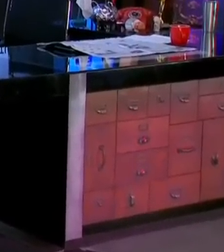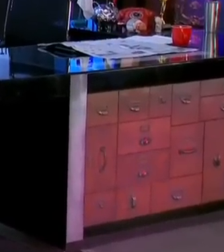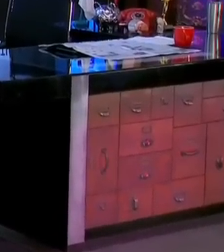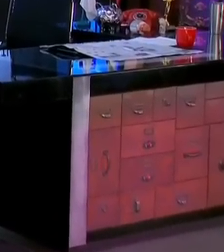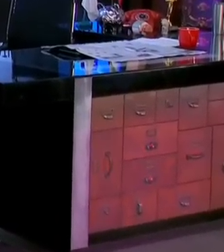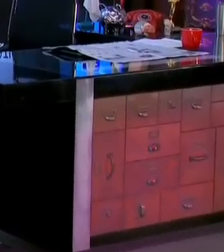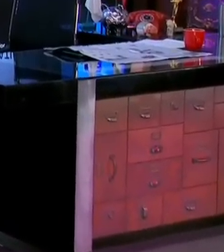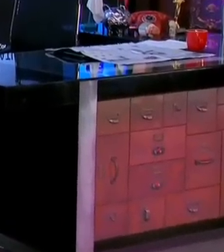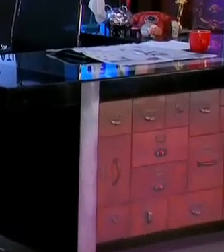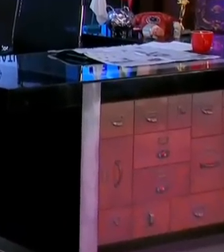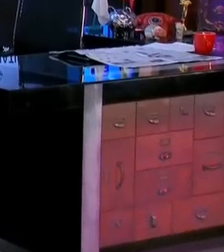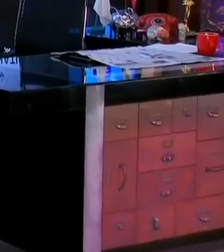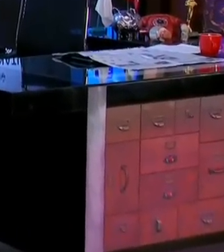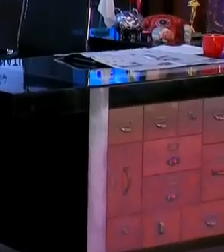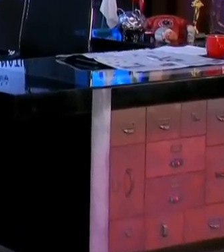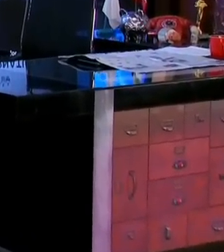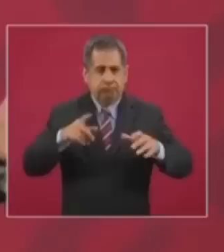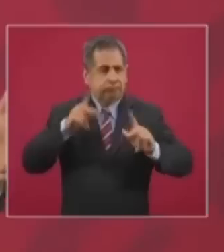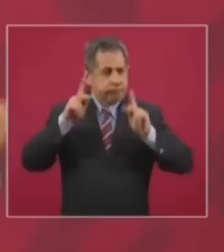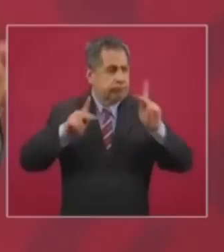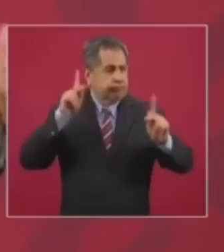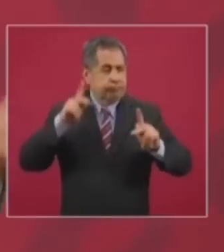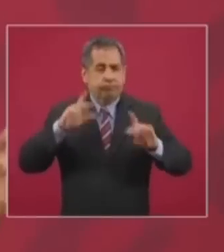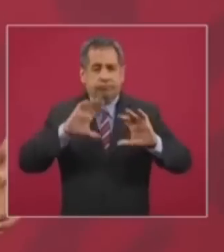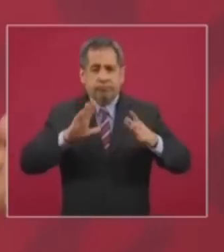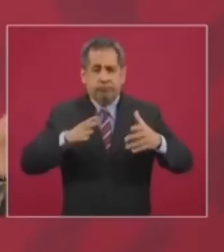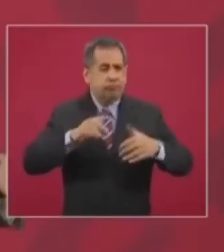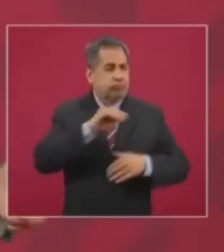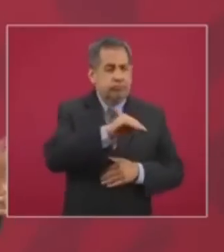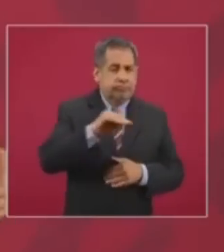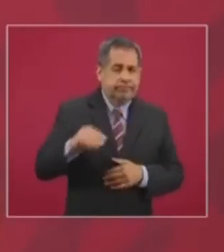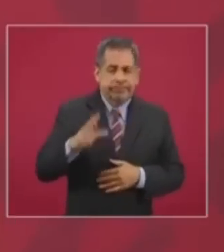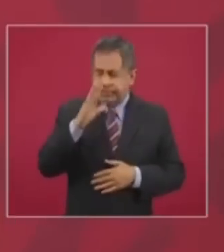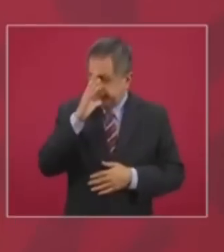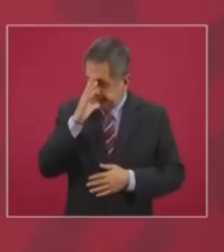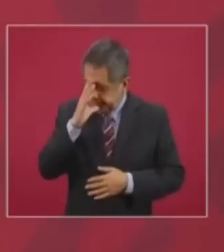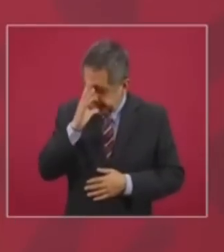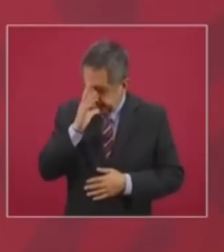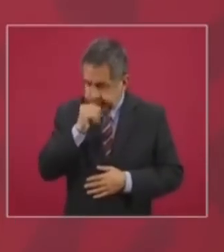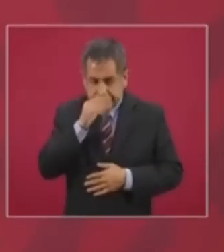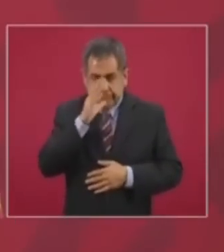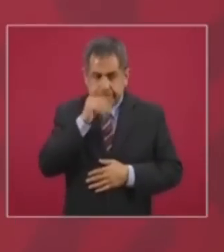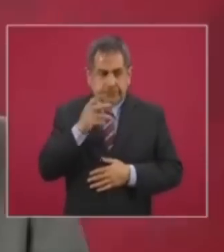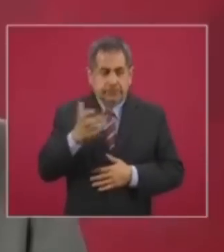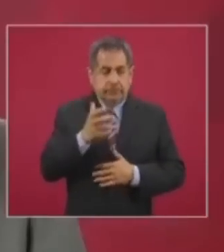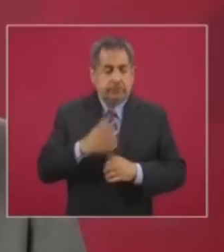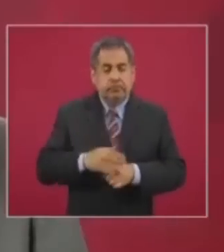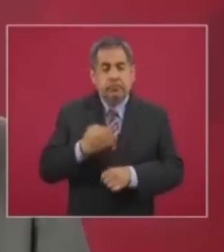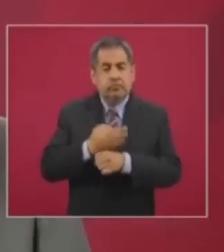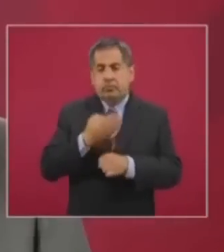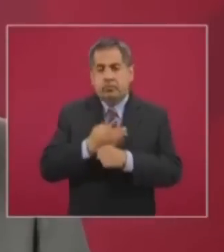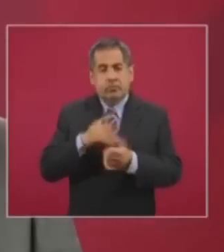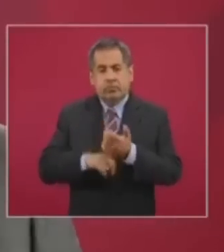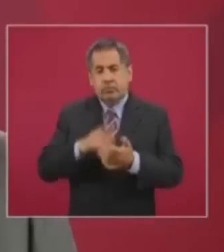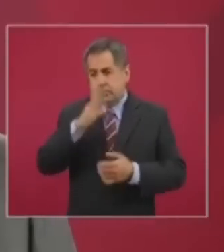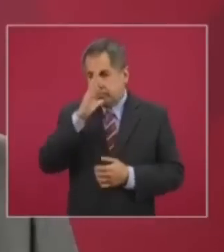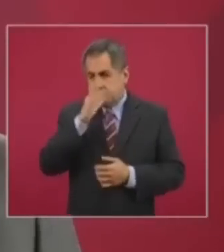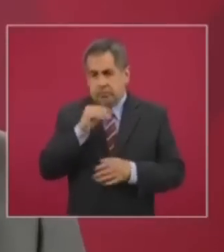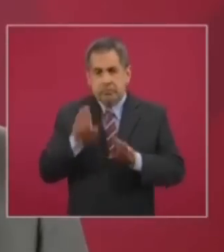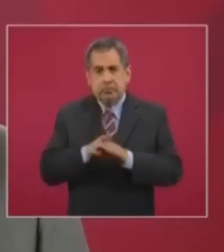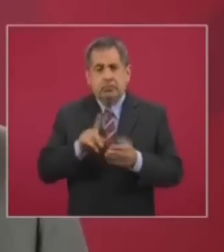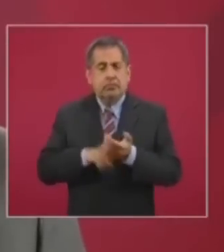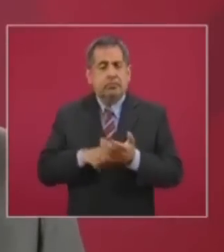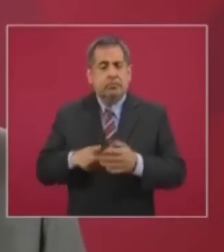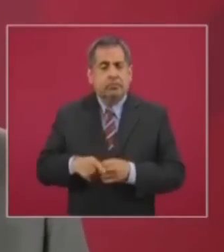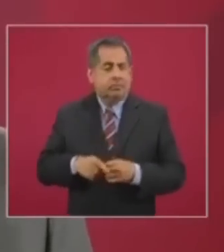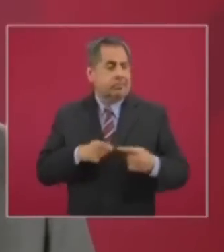¿En dónde hemos oído eso? No puedo hacerlo, pero no puedo hacerlo no como dicen